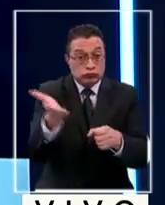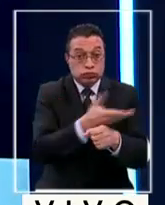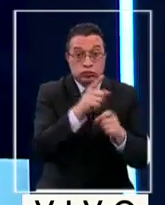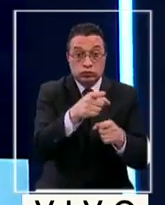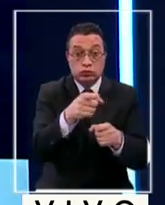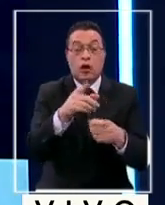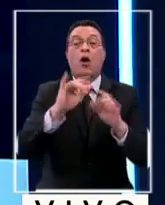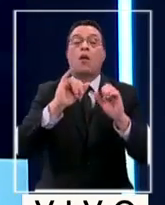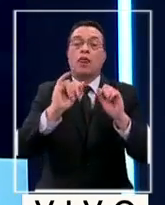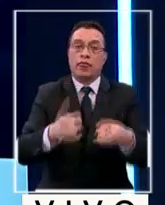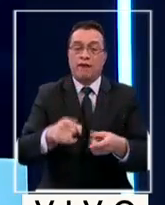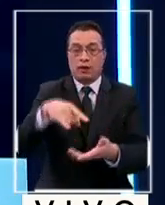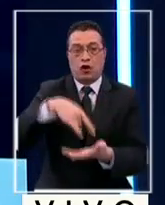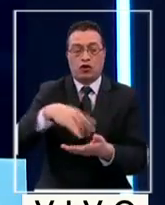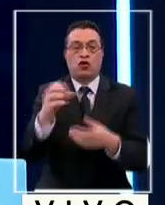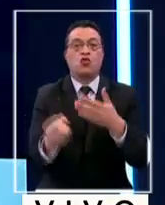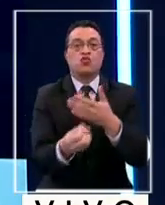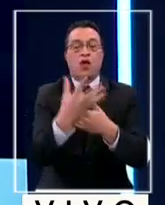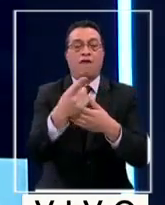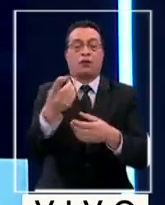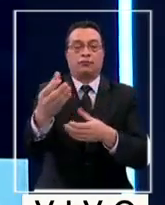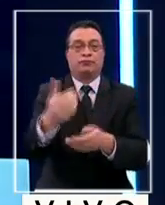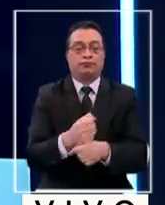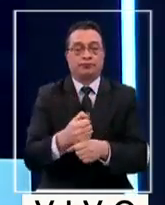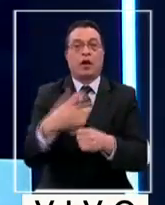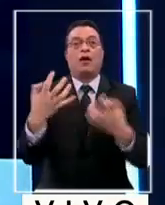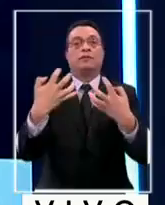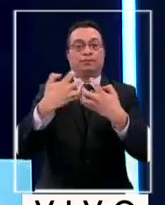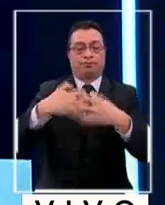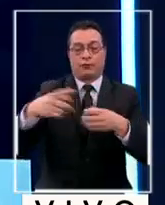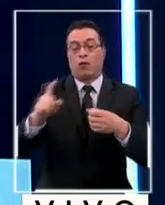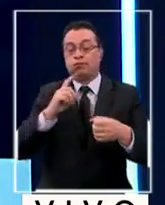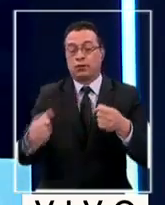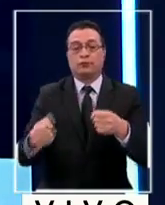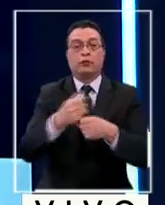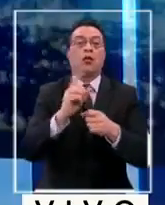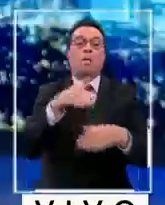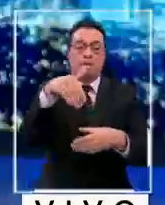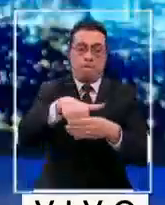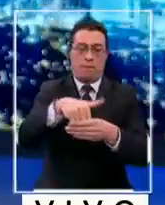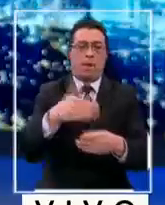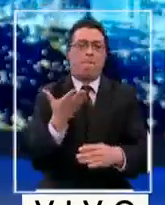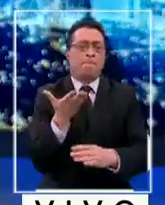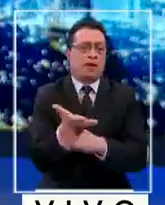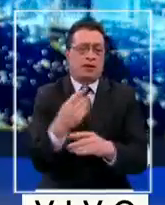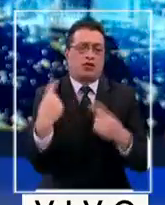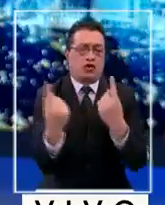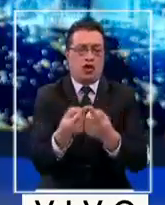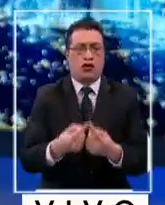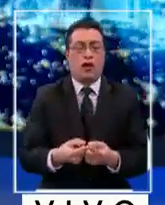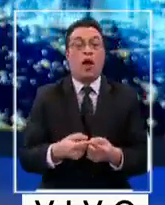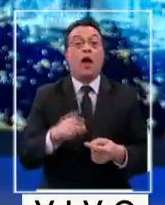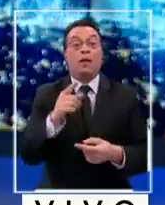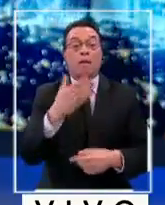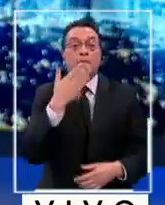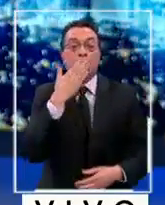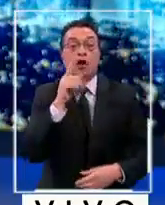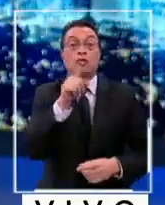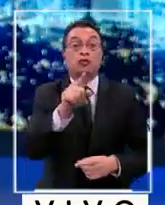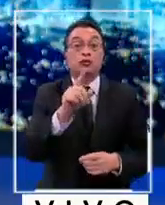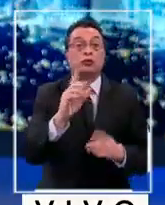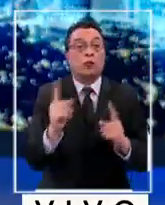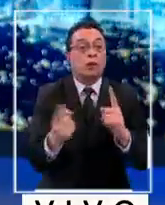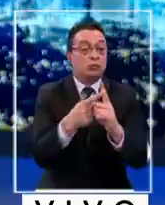mandatario, aunque crece la demanda porque el mecanismo no sea ese, sino elecciones populares. Para las cuales el favorito podría ser